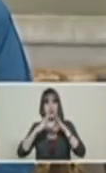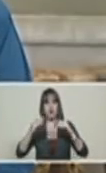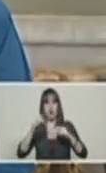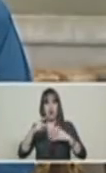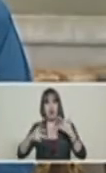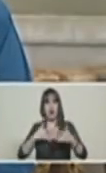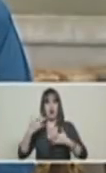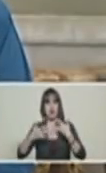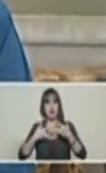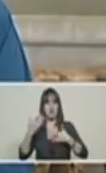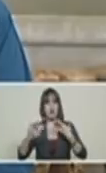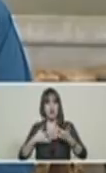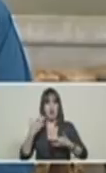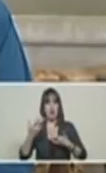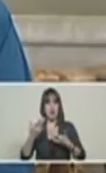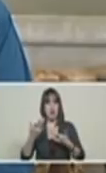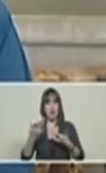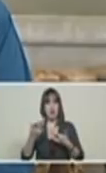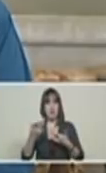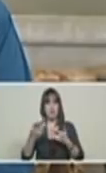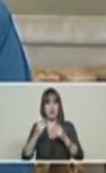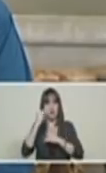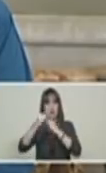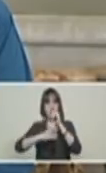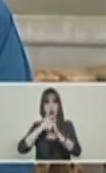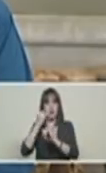actividades internacionales de la República.